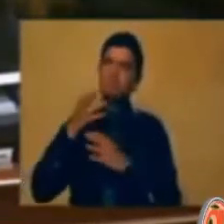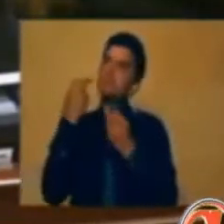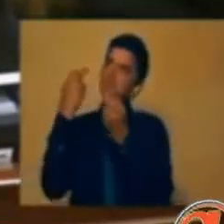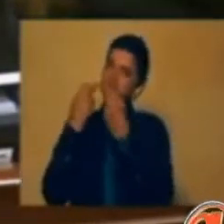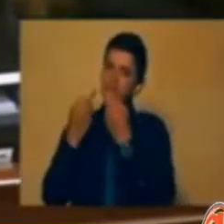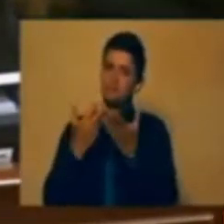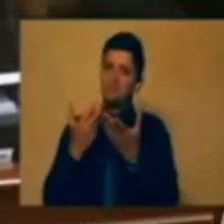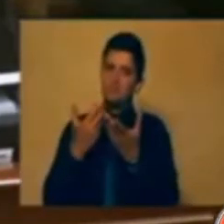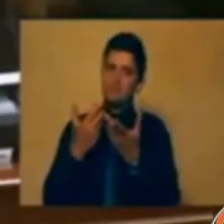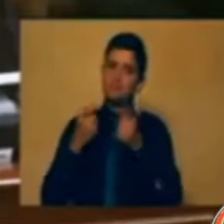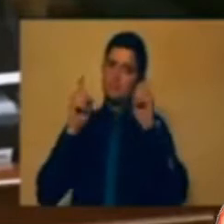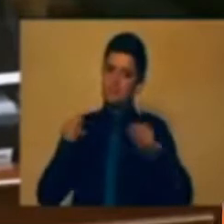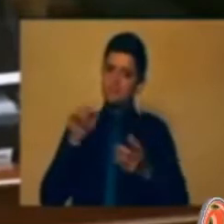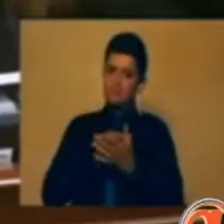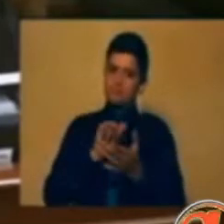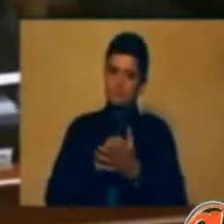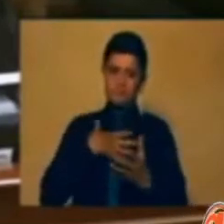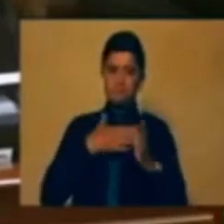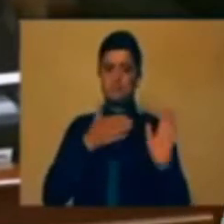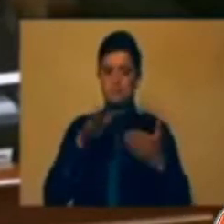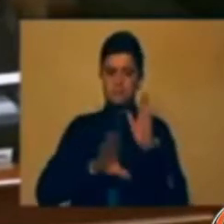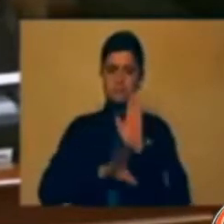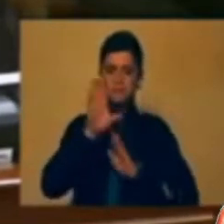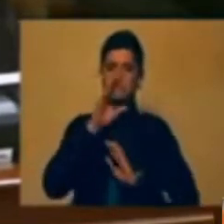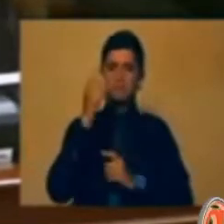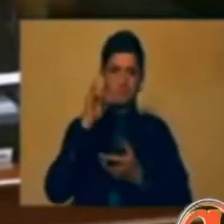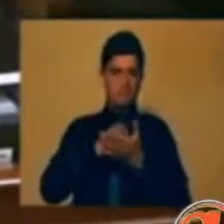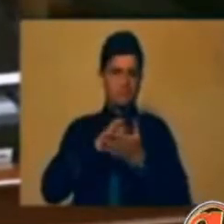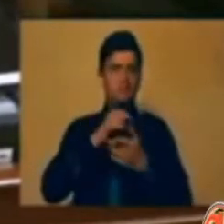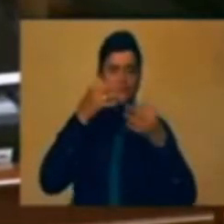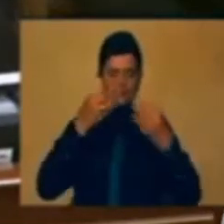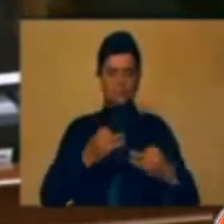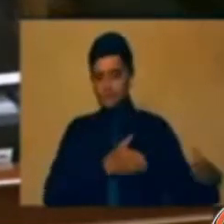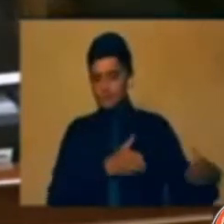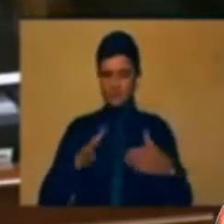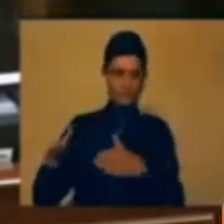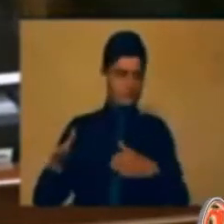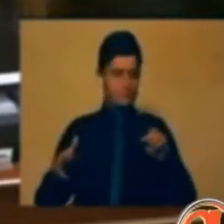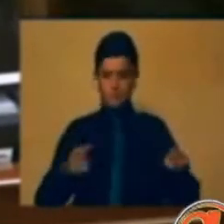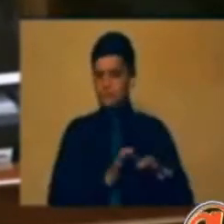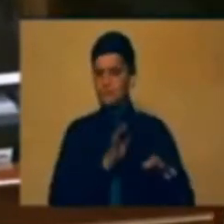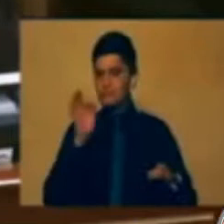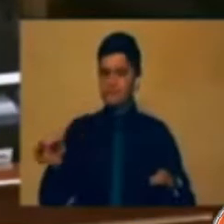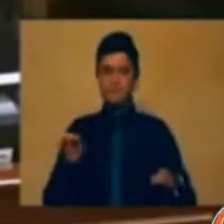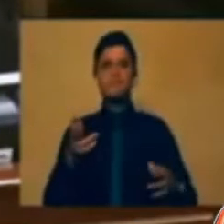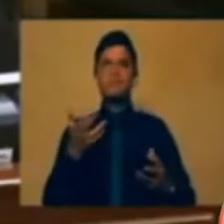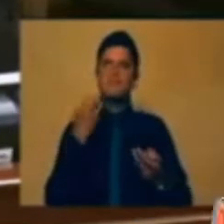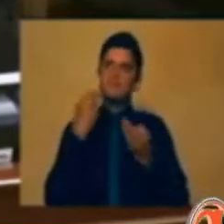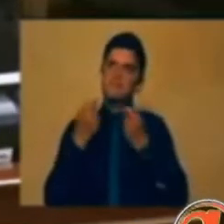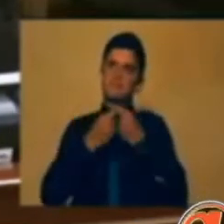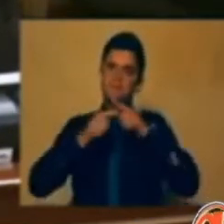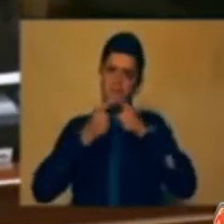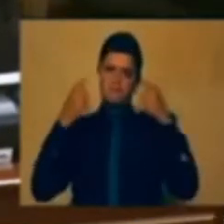vez incluido en el entrante Plan Nacional de Desarrollo, la ruta soberanía Saravena-Pamplona y, más